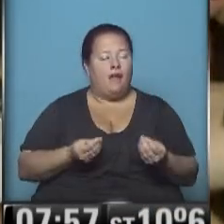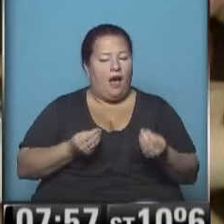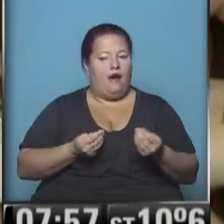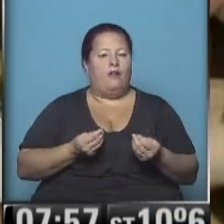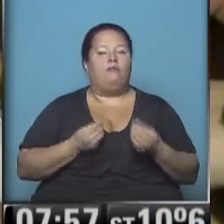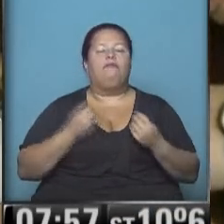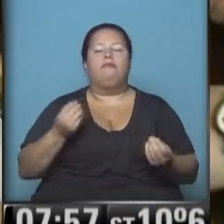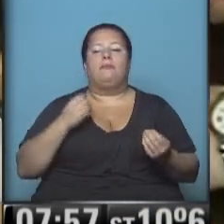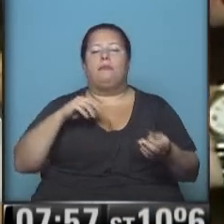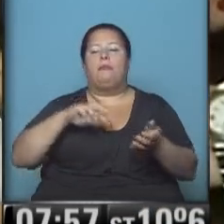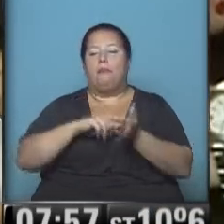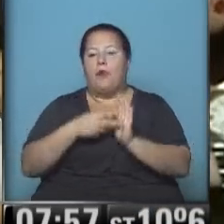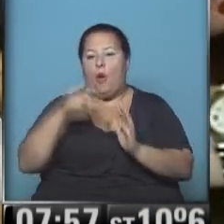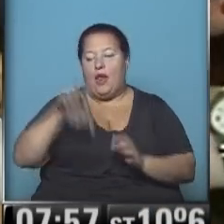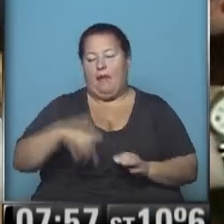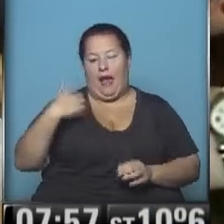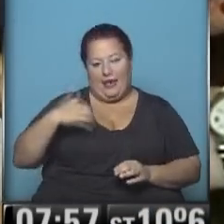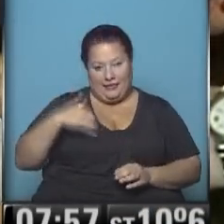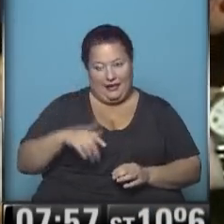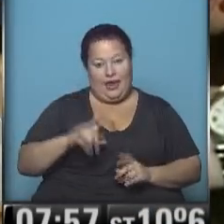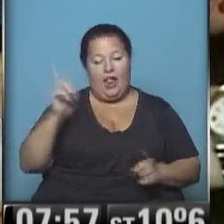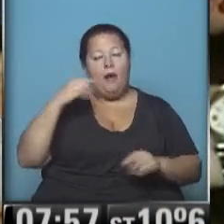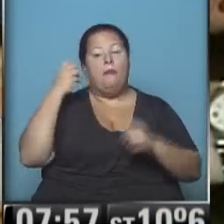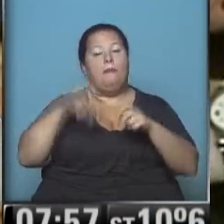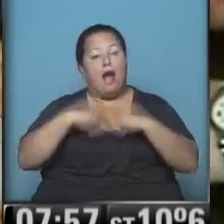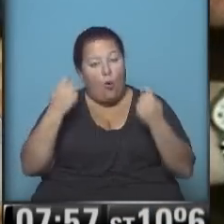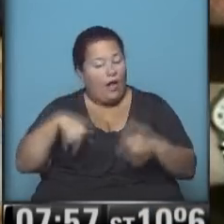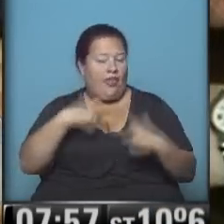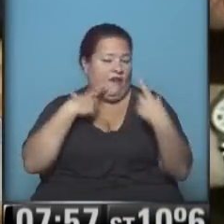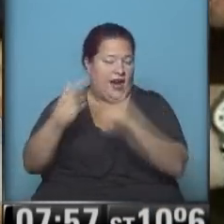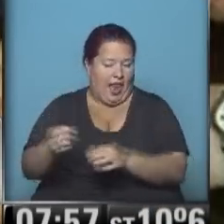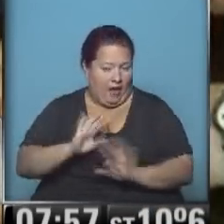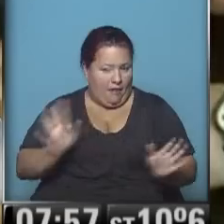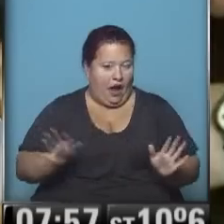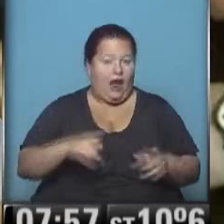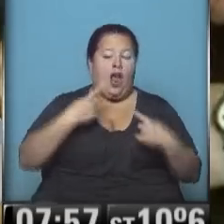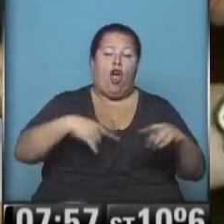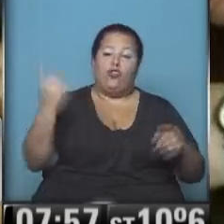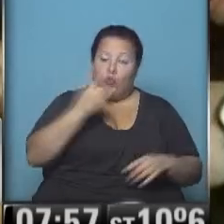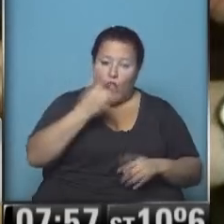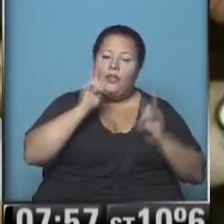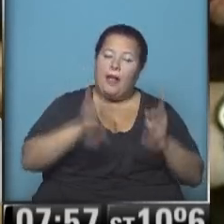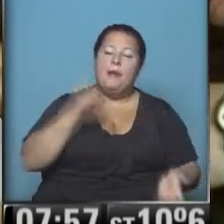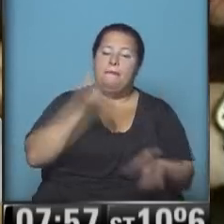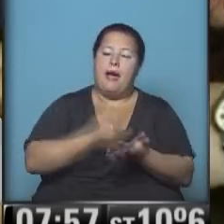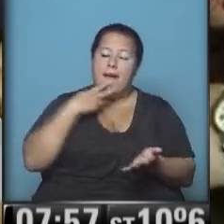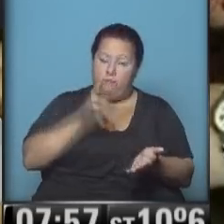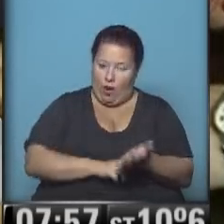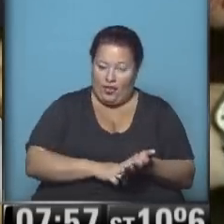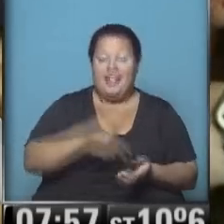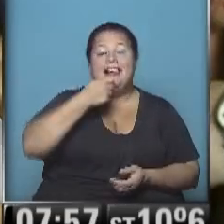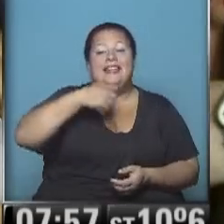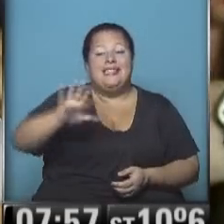en qué han perjudicado a nuestro país. Y no que los hayan perjudicado, van a reclamarlo. Los hechos ilícitos también pagan impuestos. En este caso, si